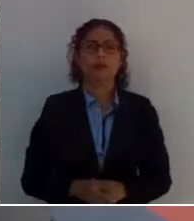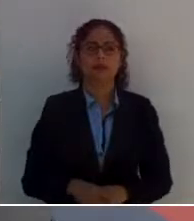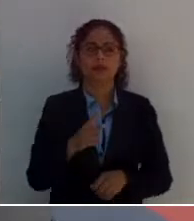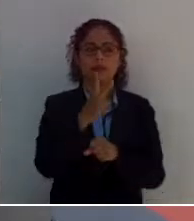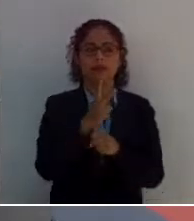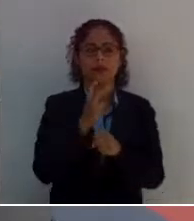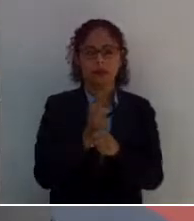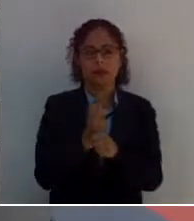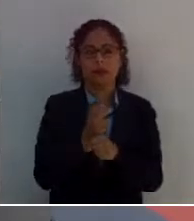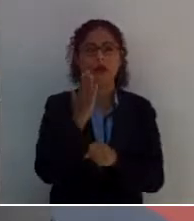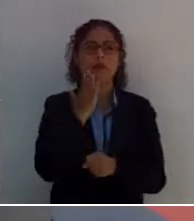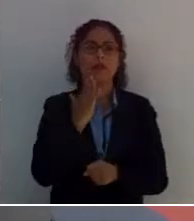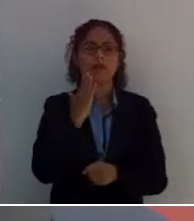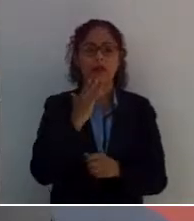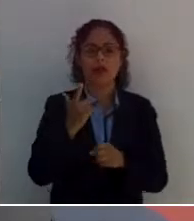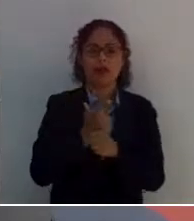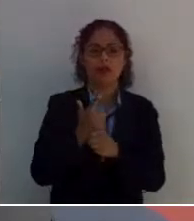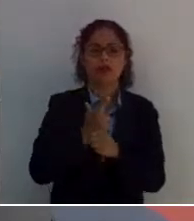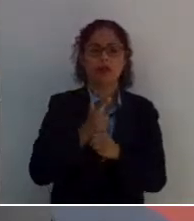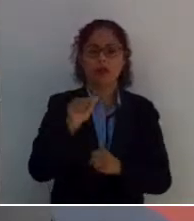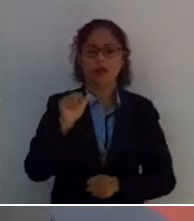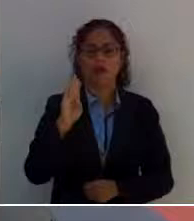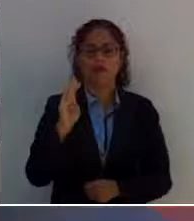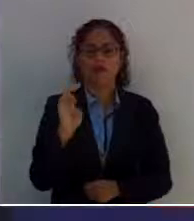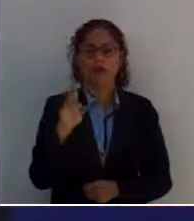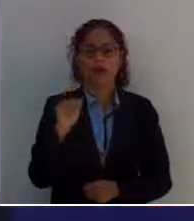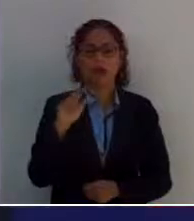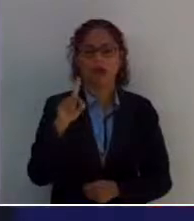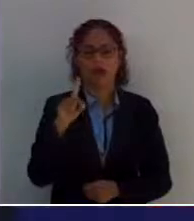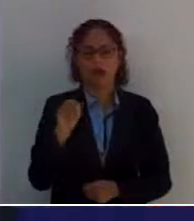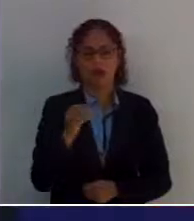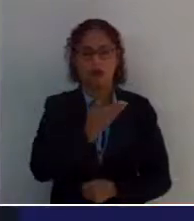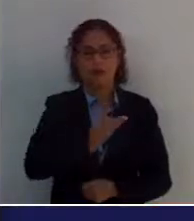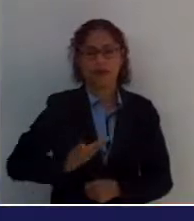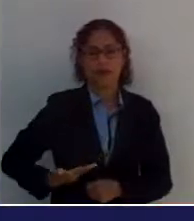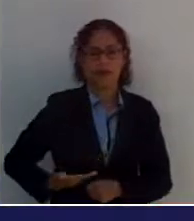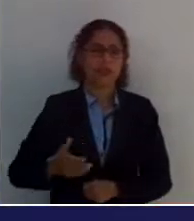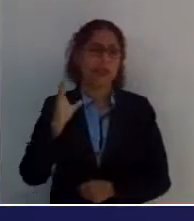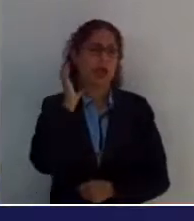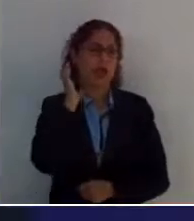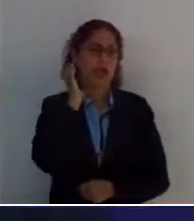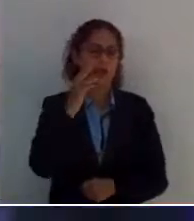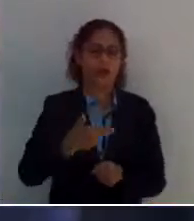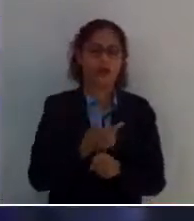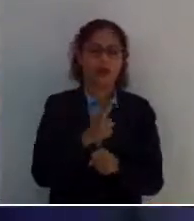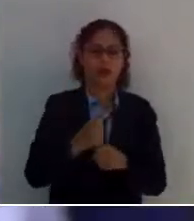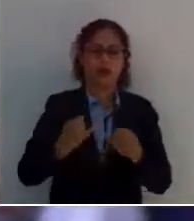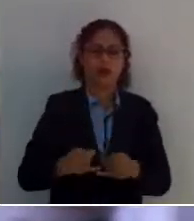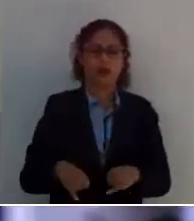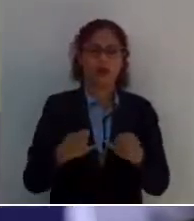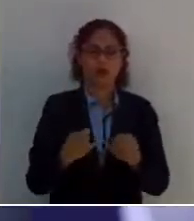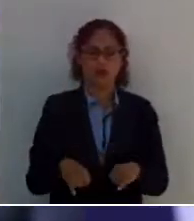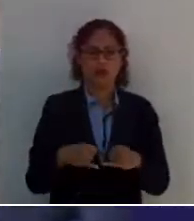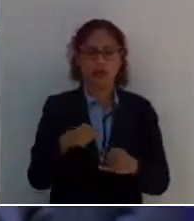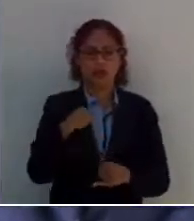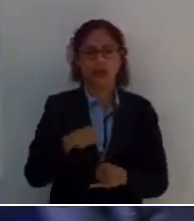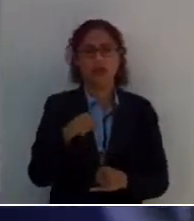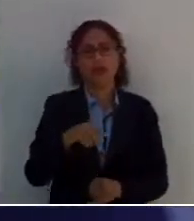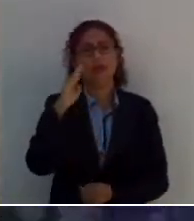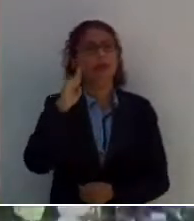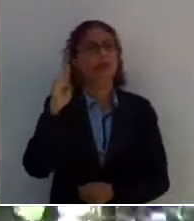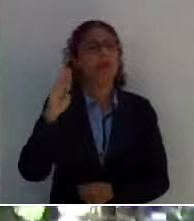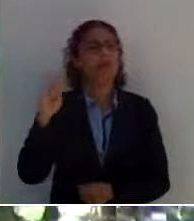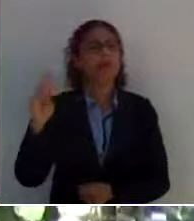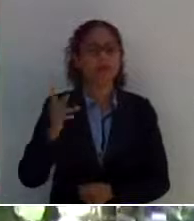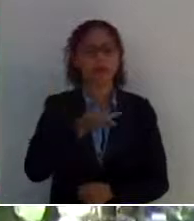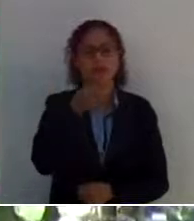Invitamos amablemente al licenciado Belardo Pérez Estrada, presidente de la Cámara Nacional de la Industria de la Transformación del Estado de Michoacán, tenga a bien